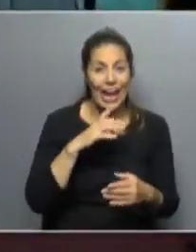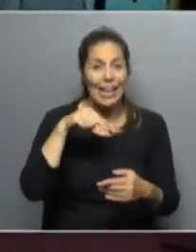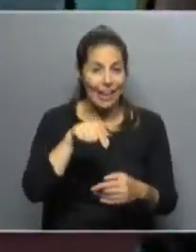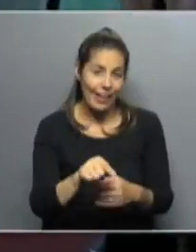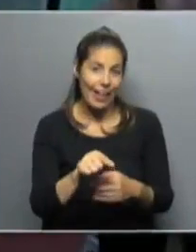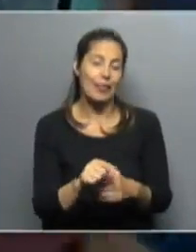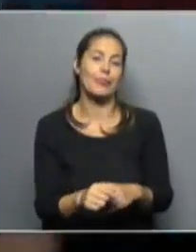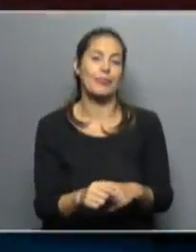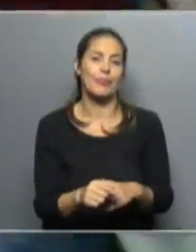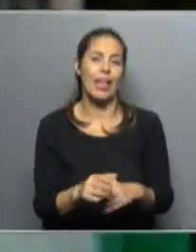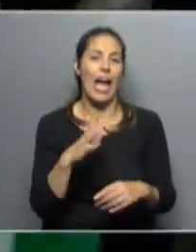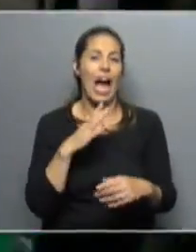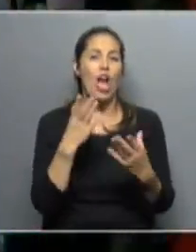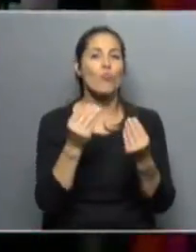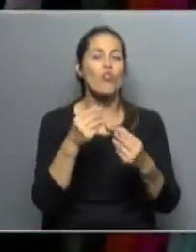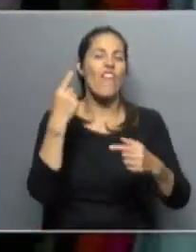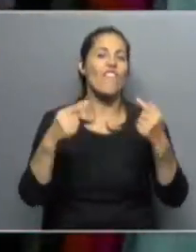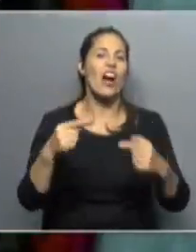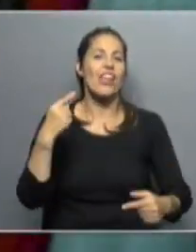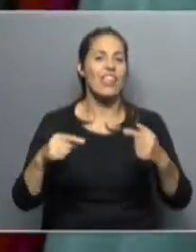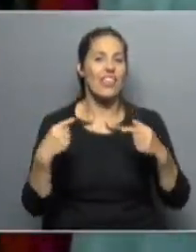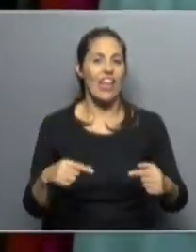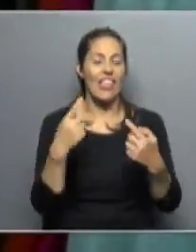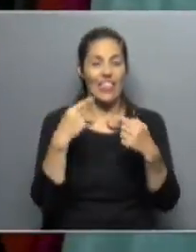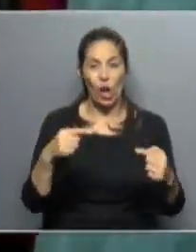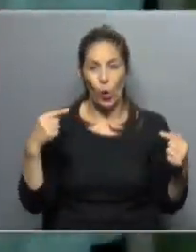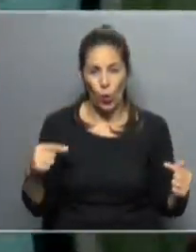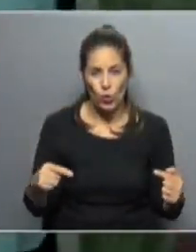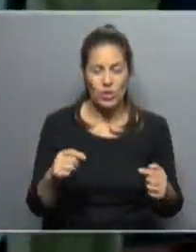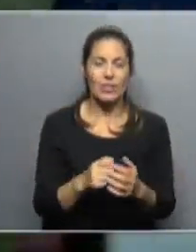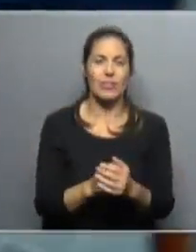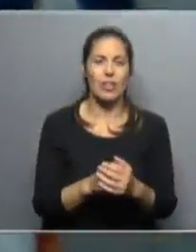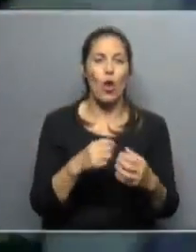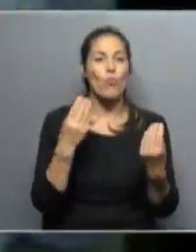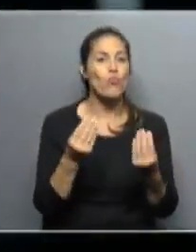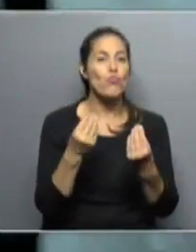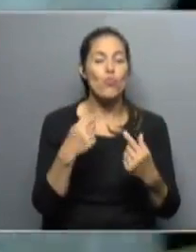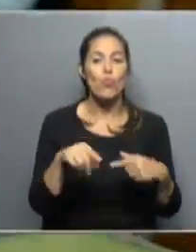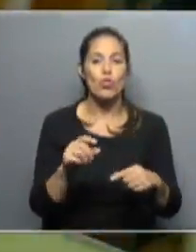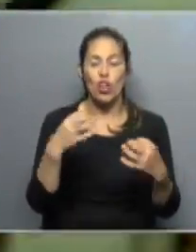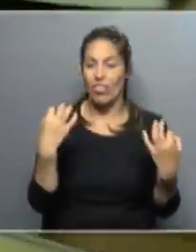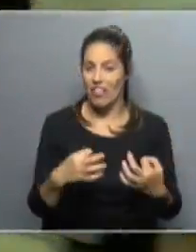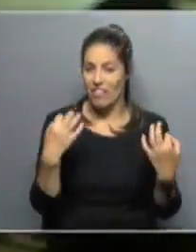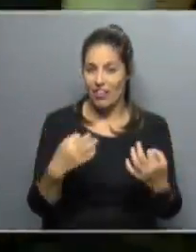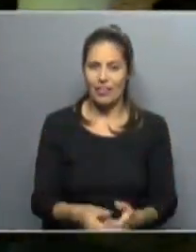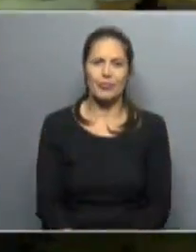acá. Tenemos mucha variedad de cositas, mucho, mucho realmente.